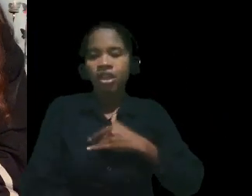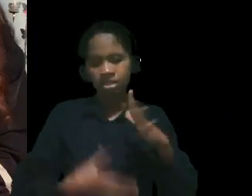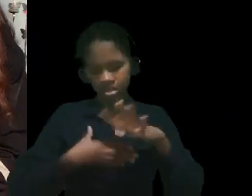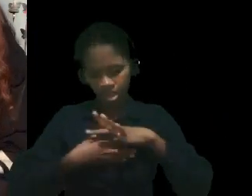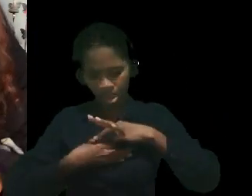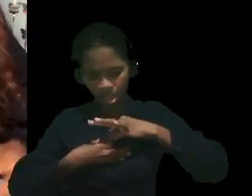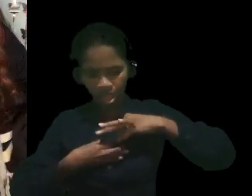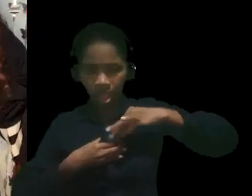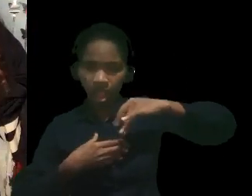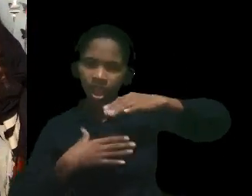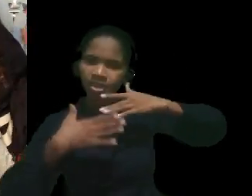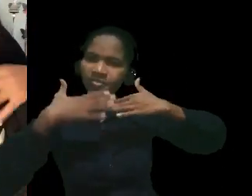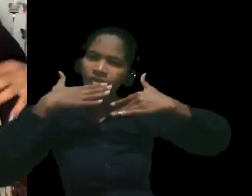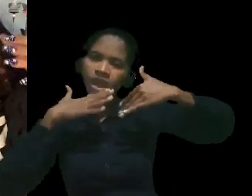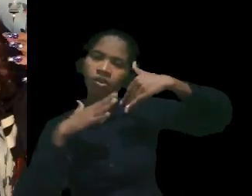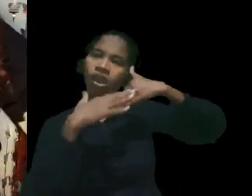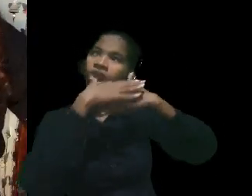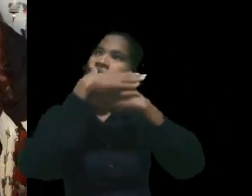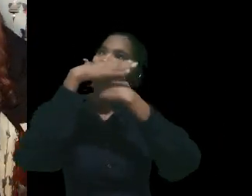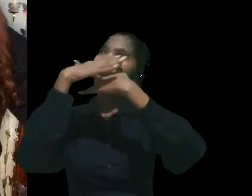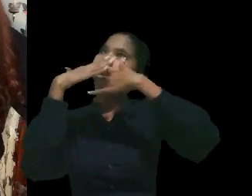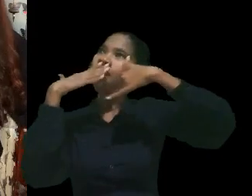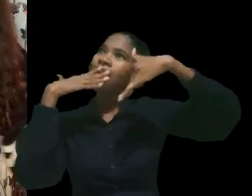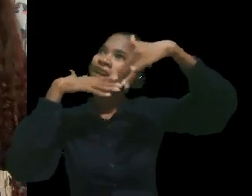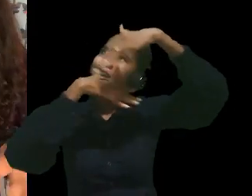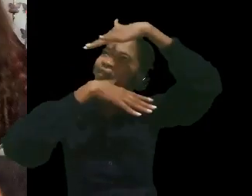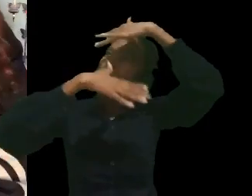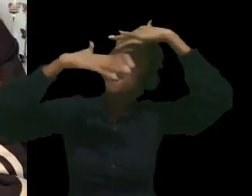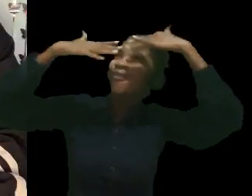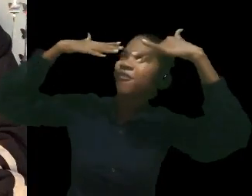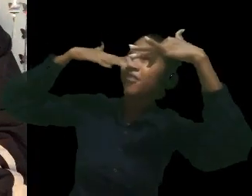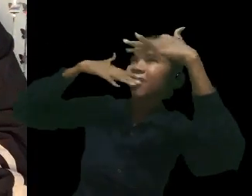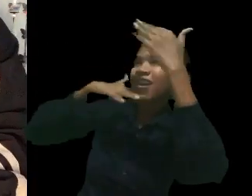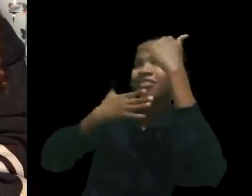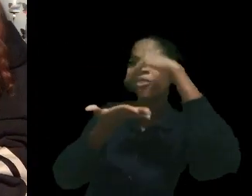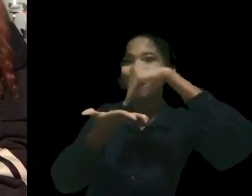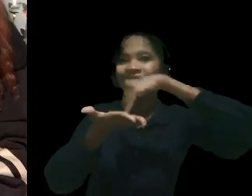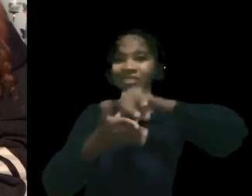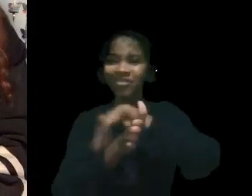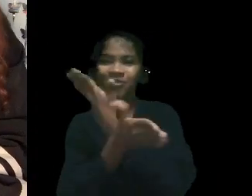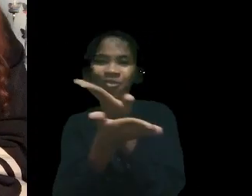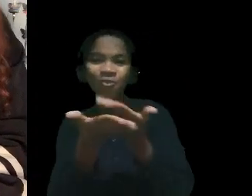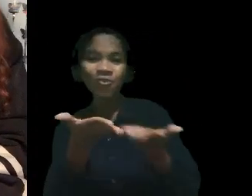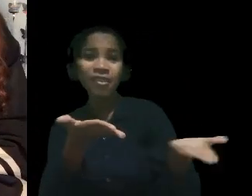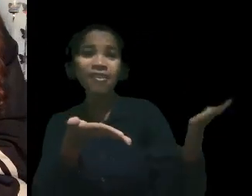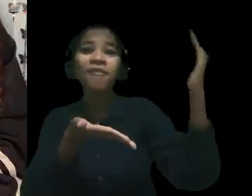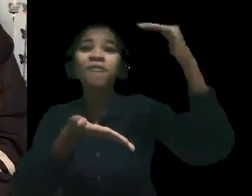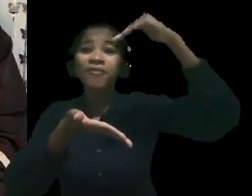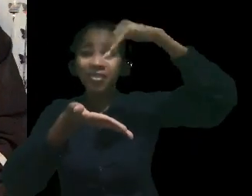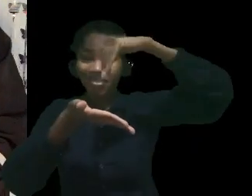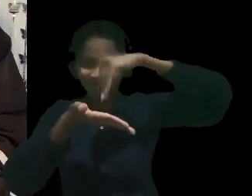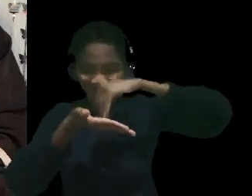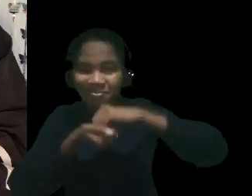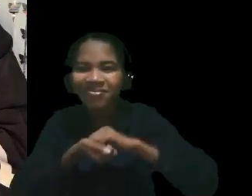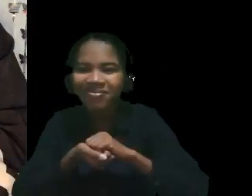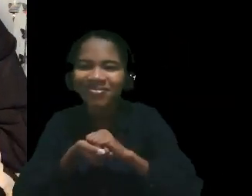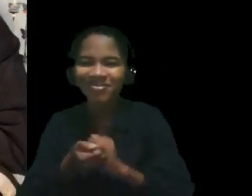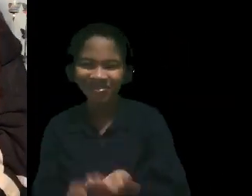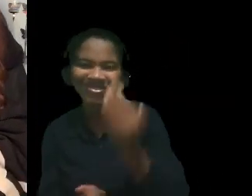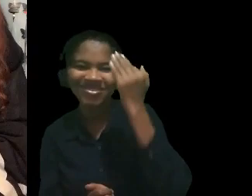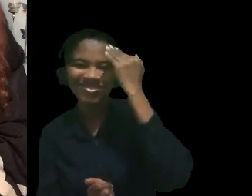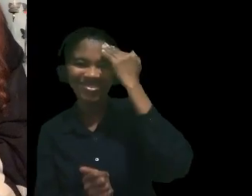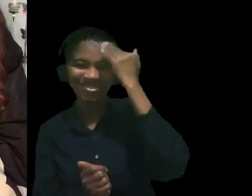Sentirás que el alma vuela por cantar una vez